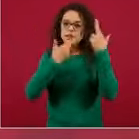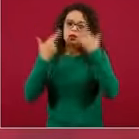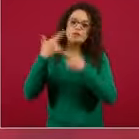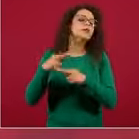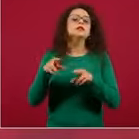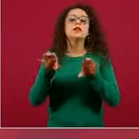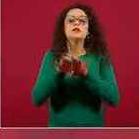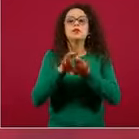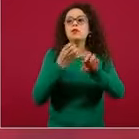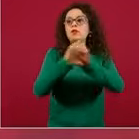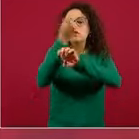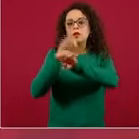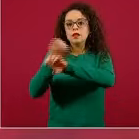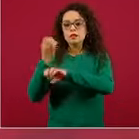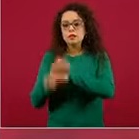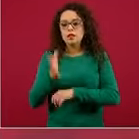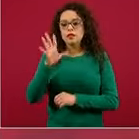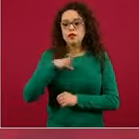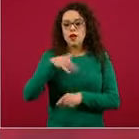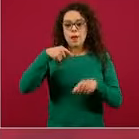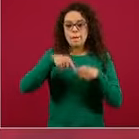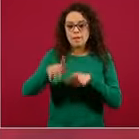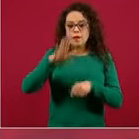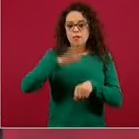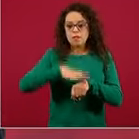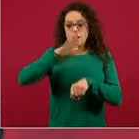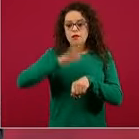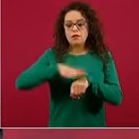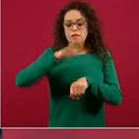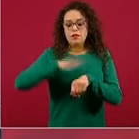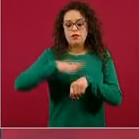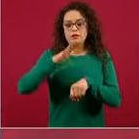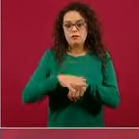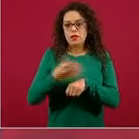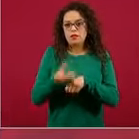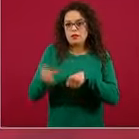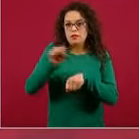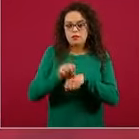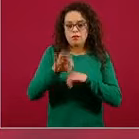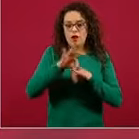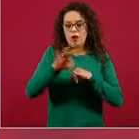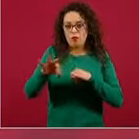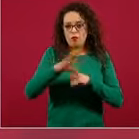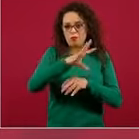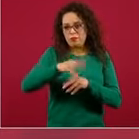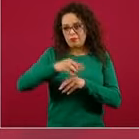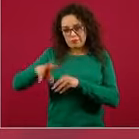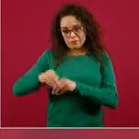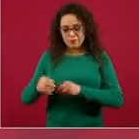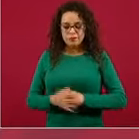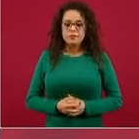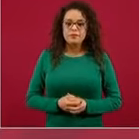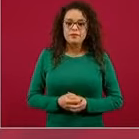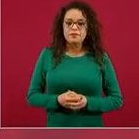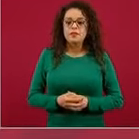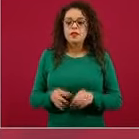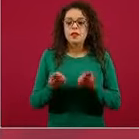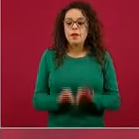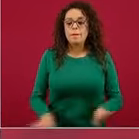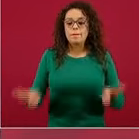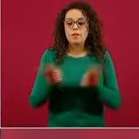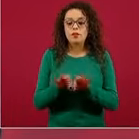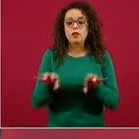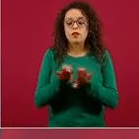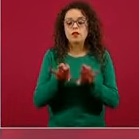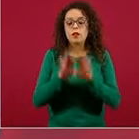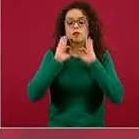los estados que han tenido incrementos en las últimas semanas. Repasaremos, muy importante, cuáles son las principales medidas